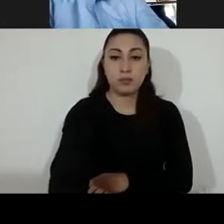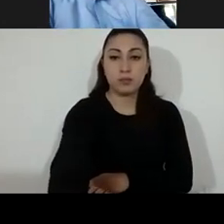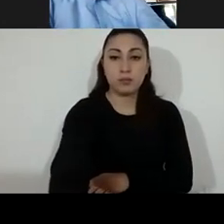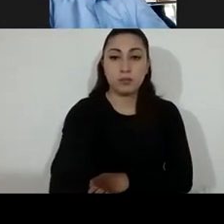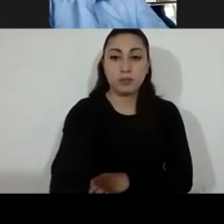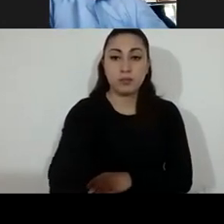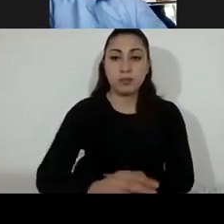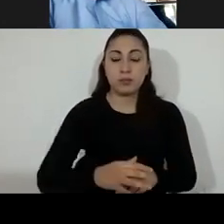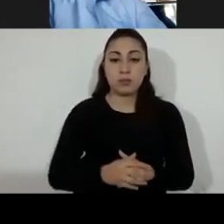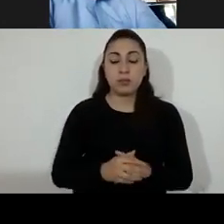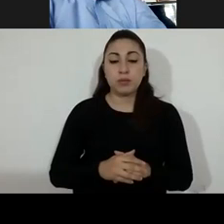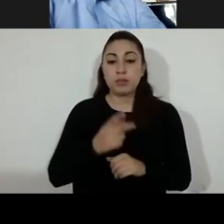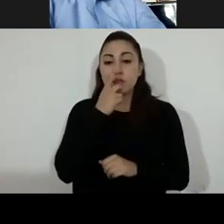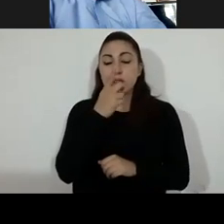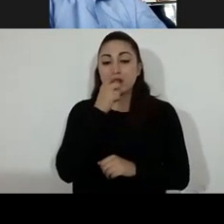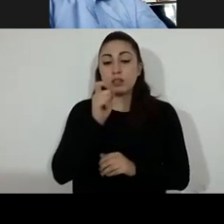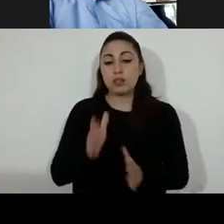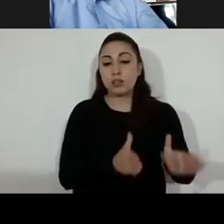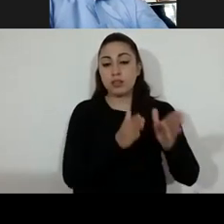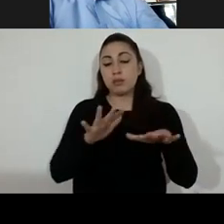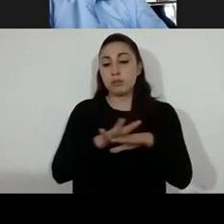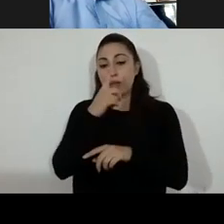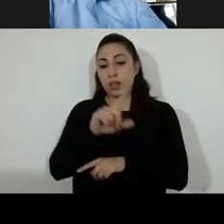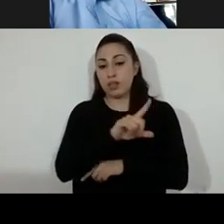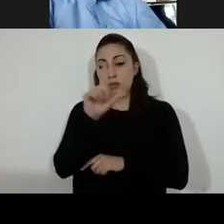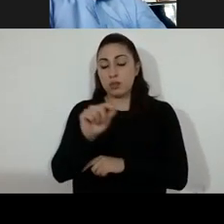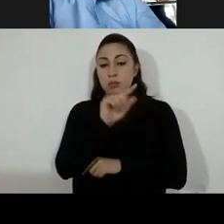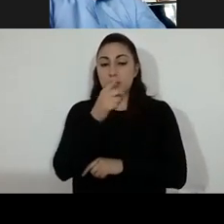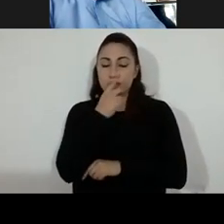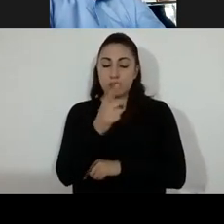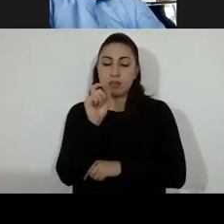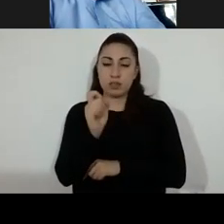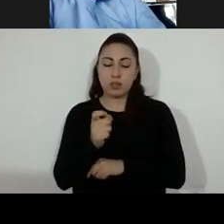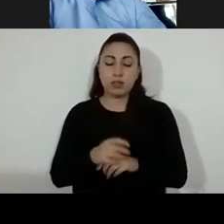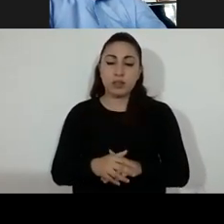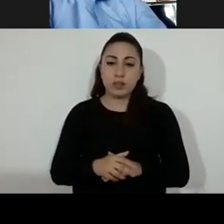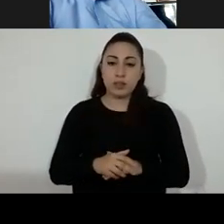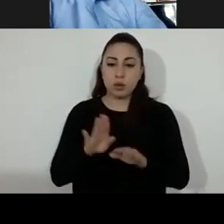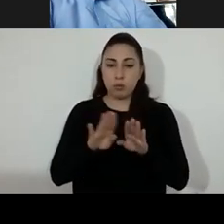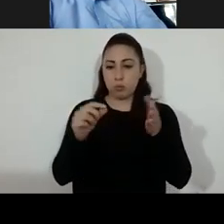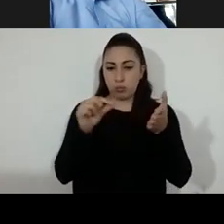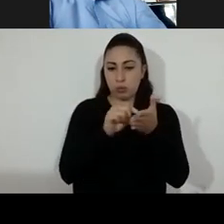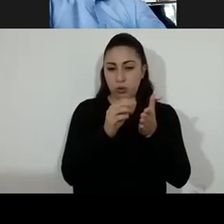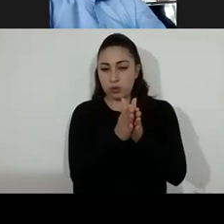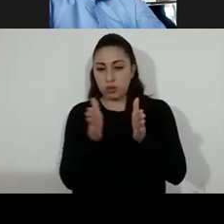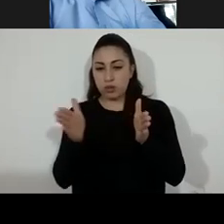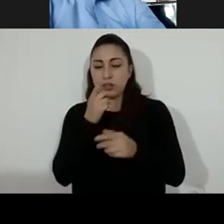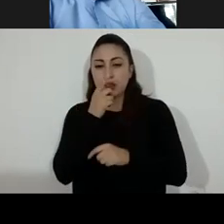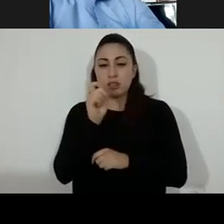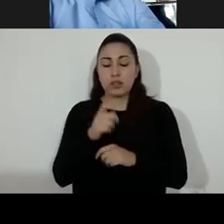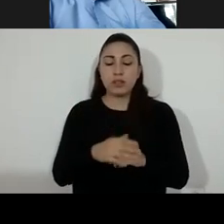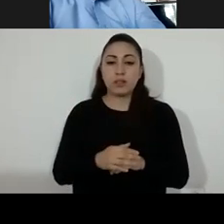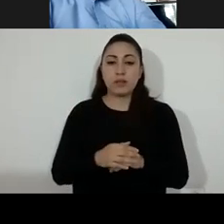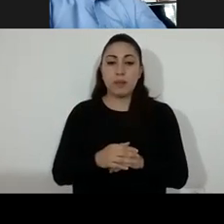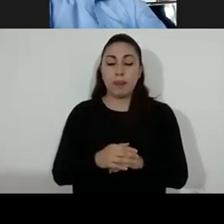para después. Luego dice, después de un punto y seguido, para lo anterior,